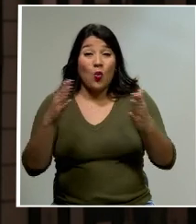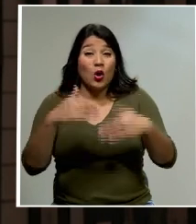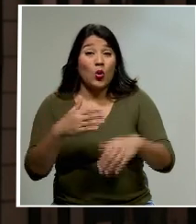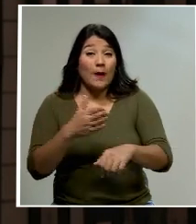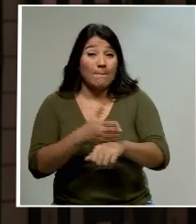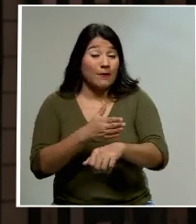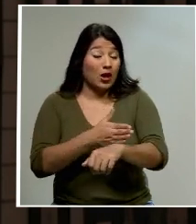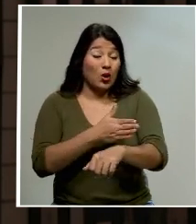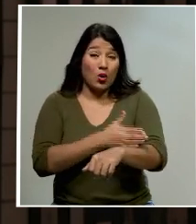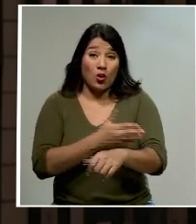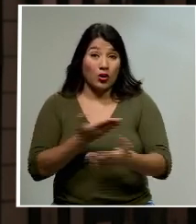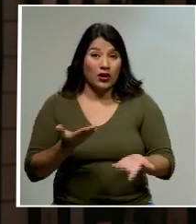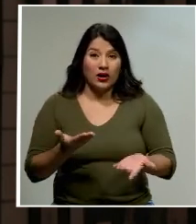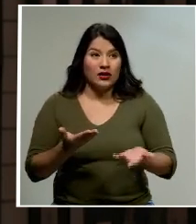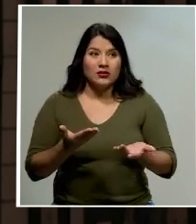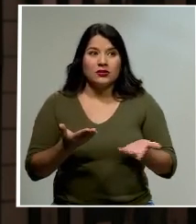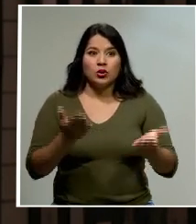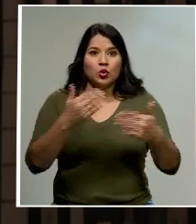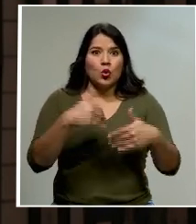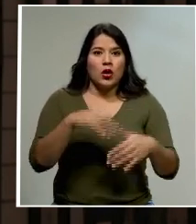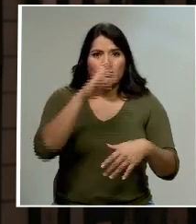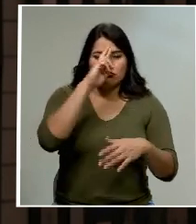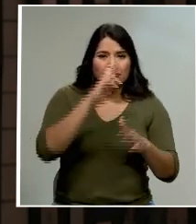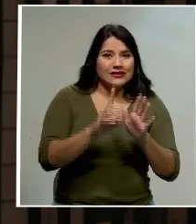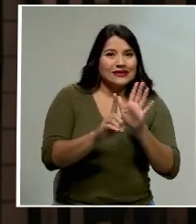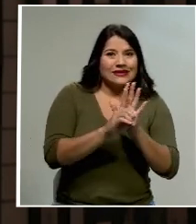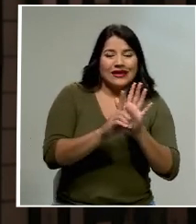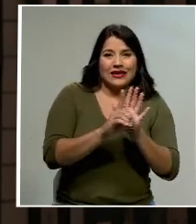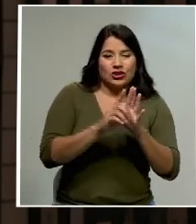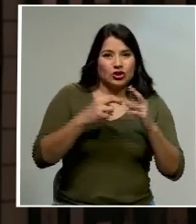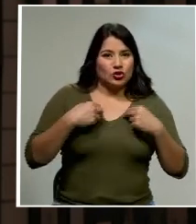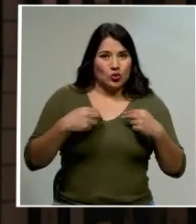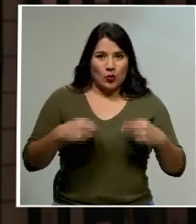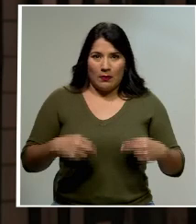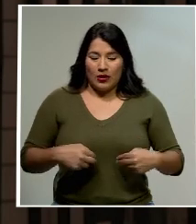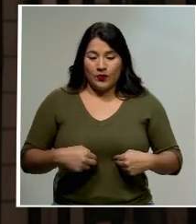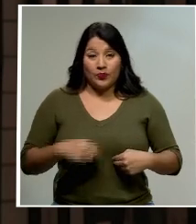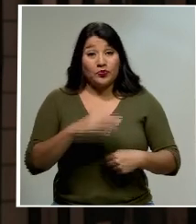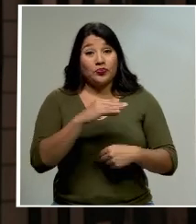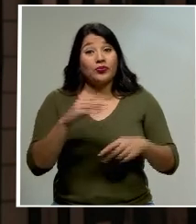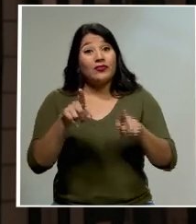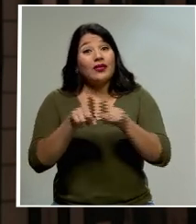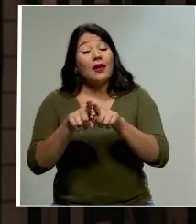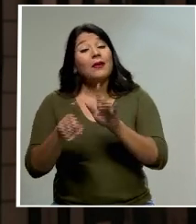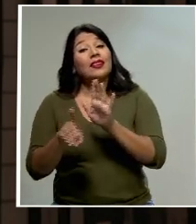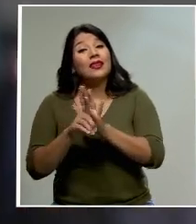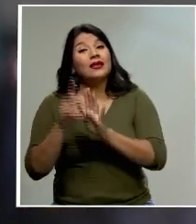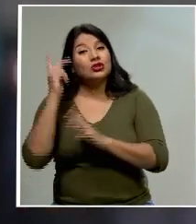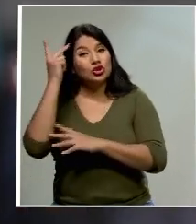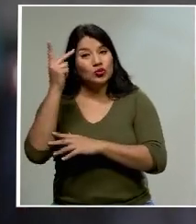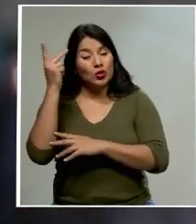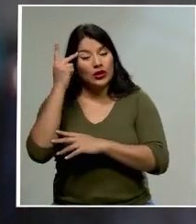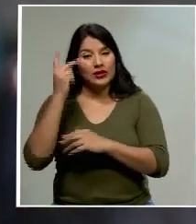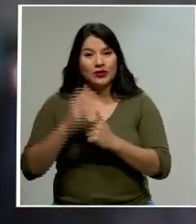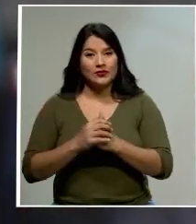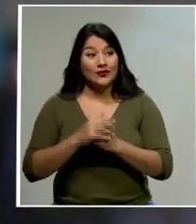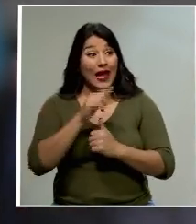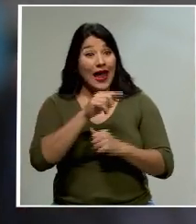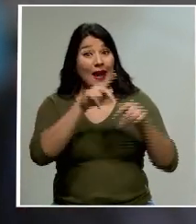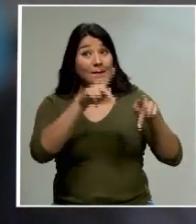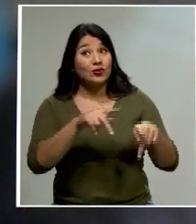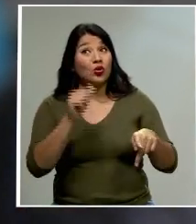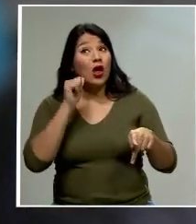las condiciones ya sea de derechos individuales o derechos humanos y también derechos políticos. Él es un adulto